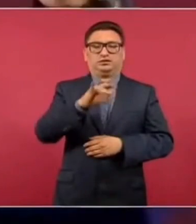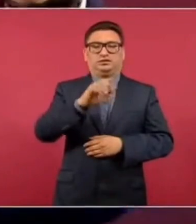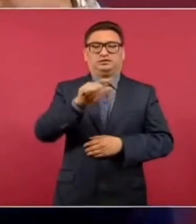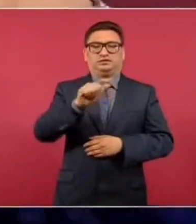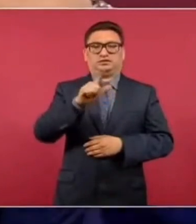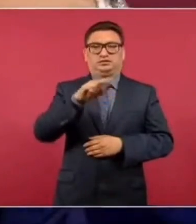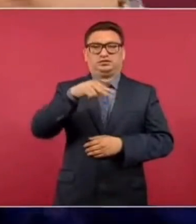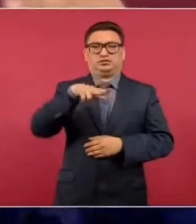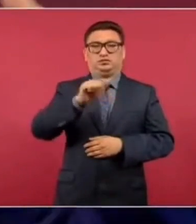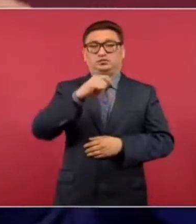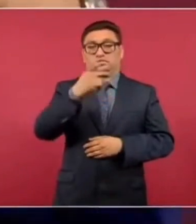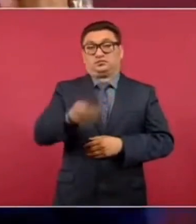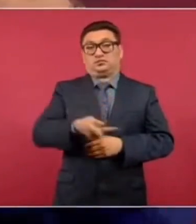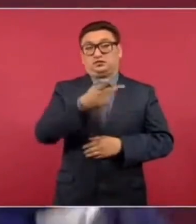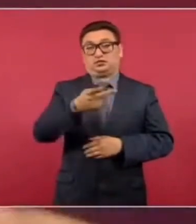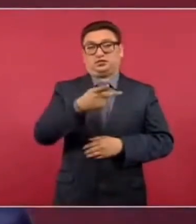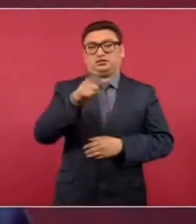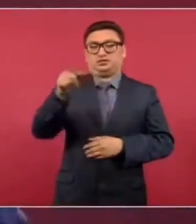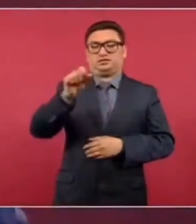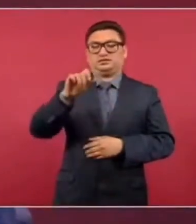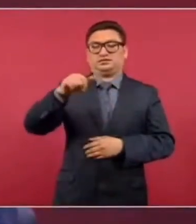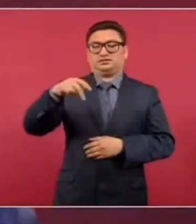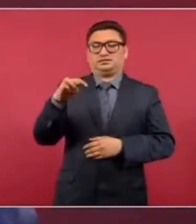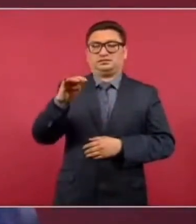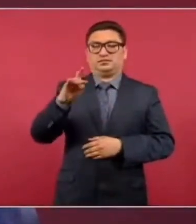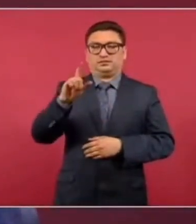o que le preguntó a Zambada